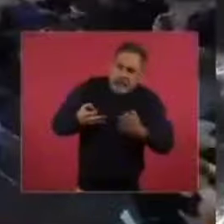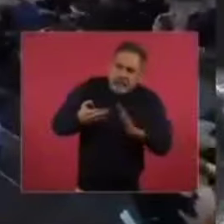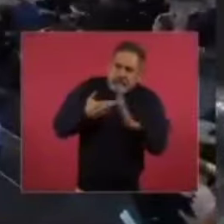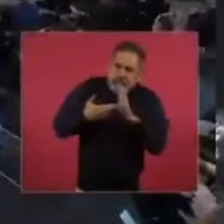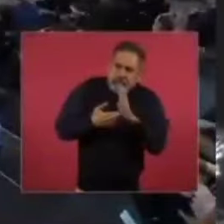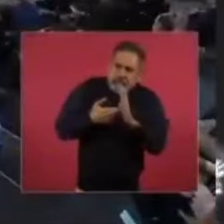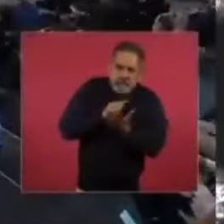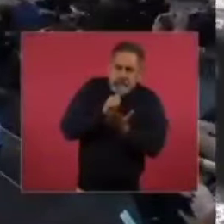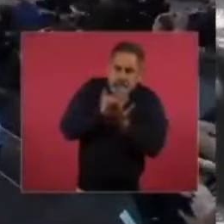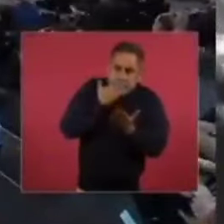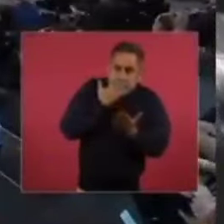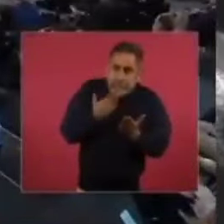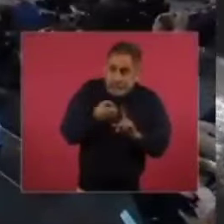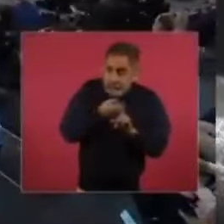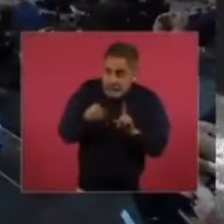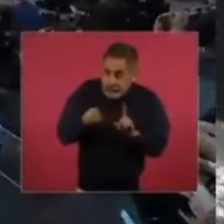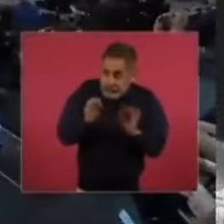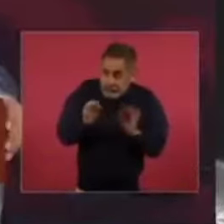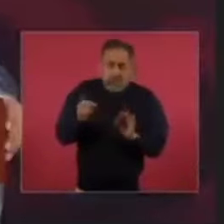inclusive lo apoyan.